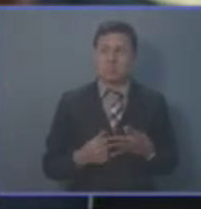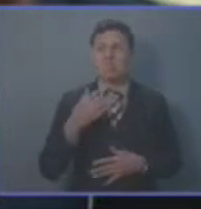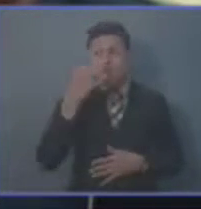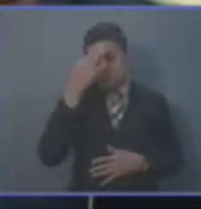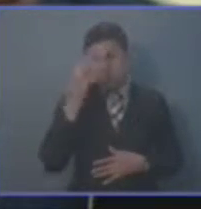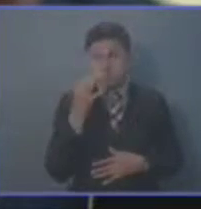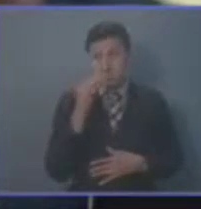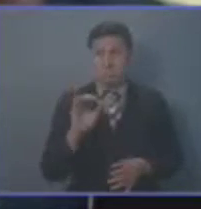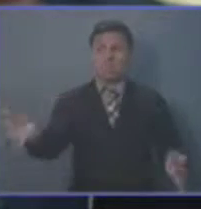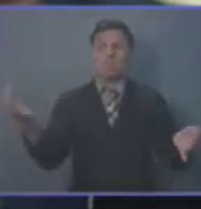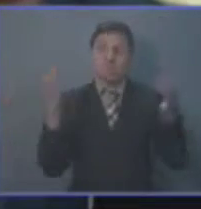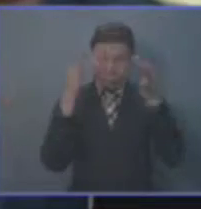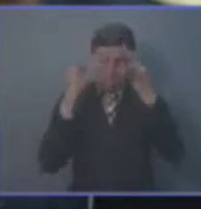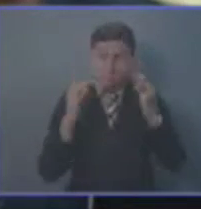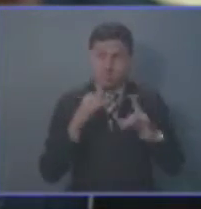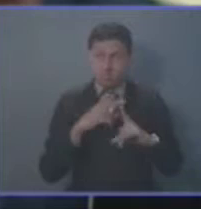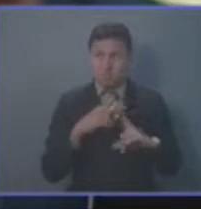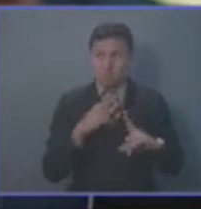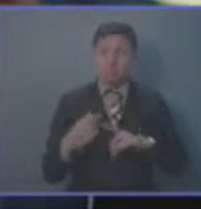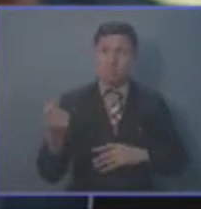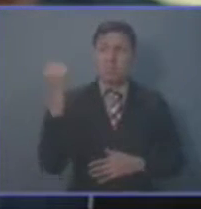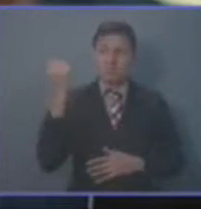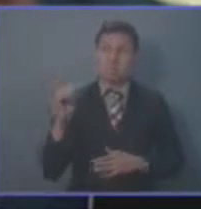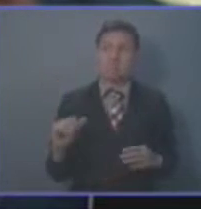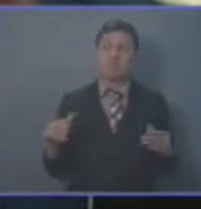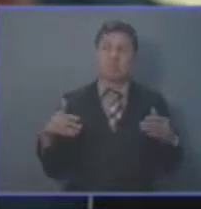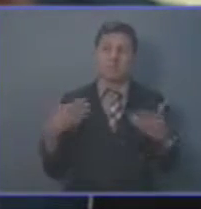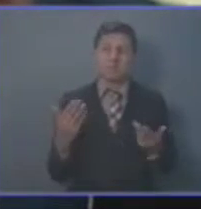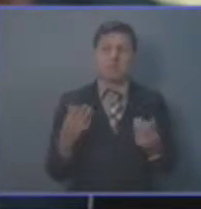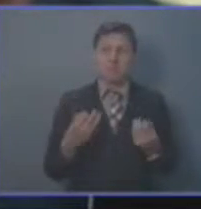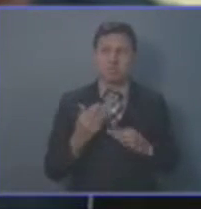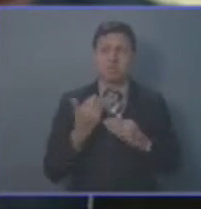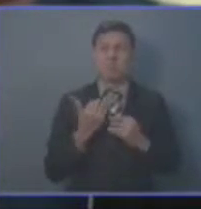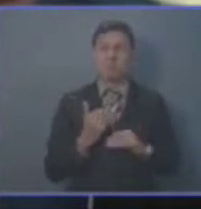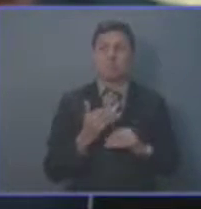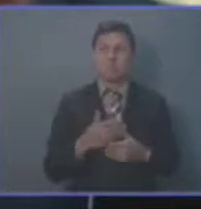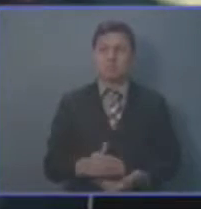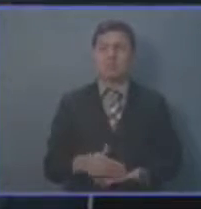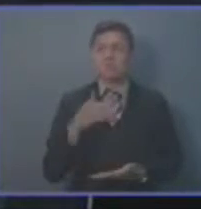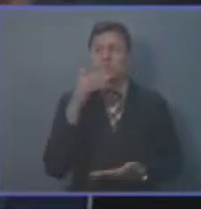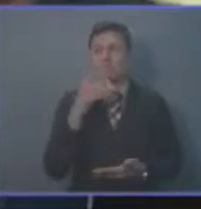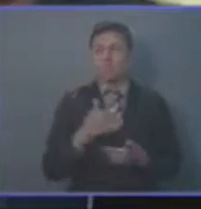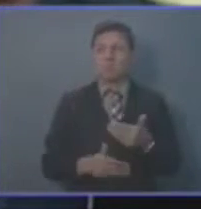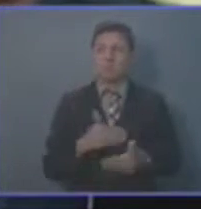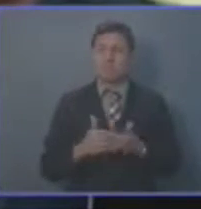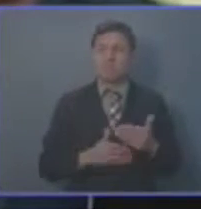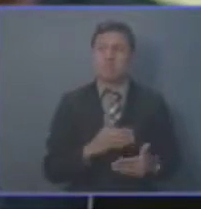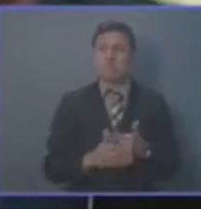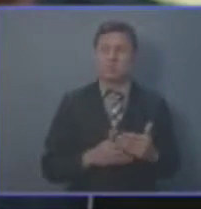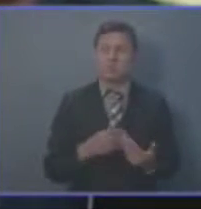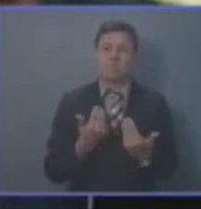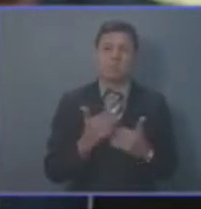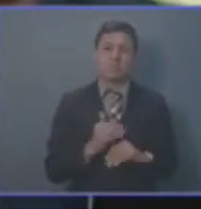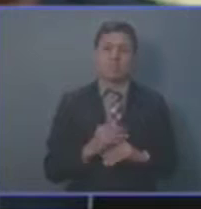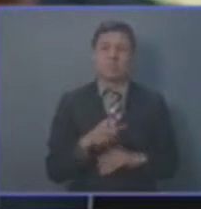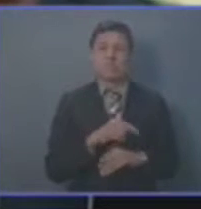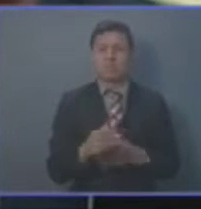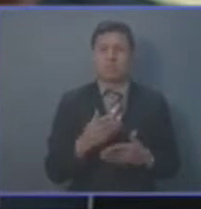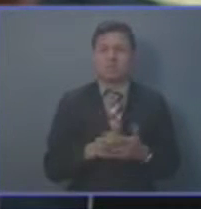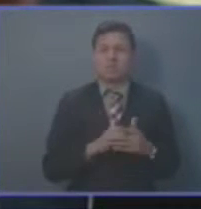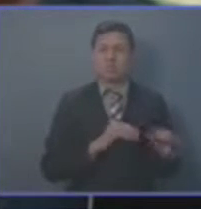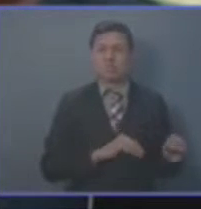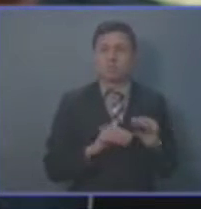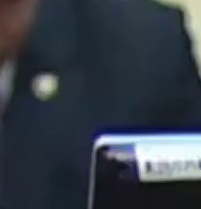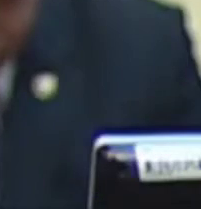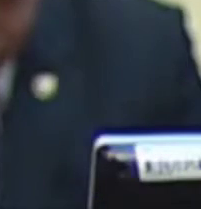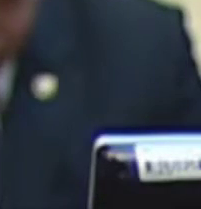que es una decisión positiva porque elimina barreras burocráticas que son muy